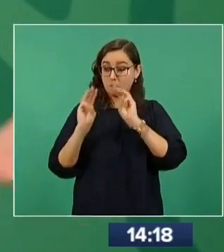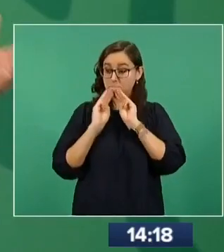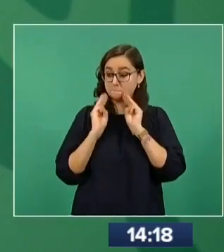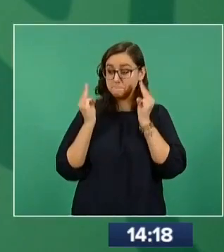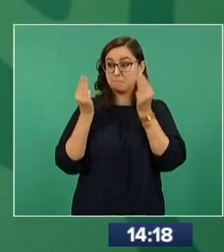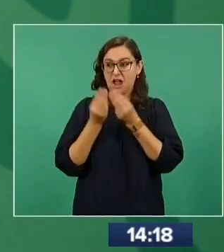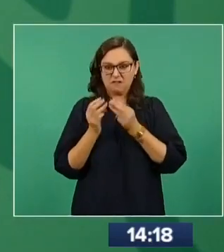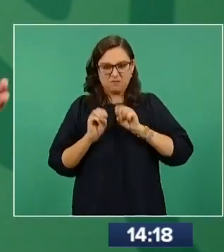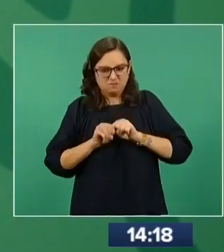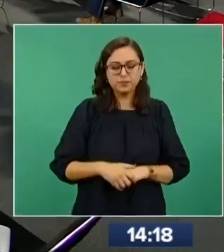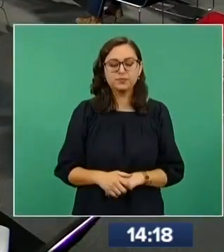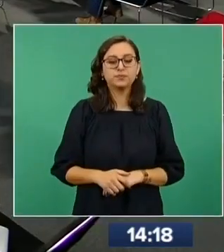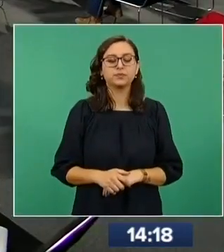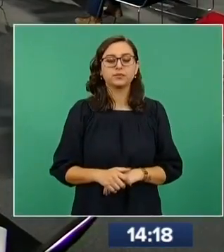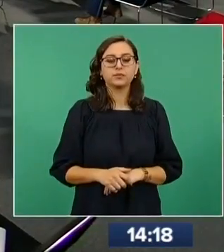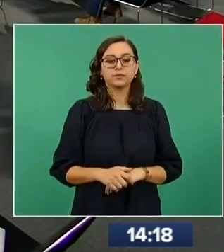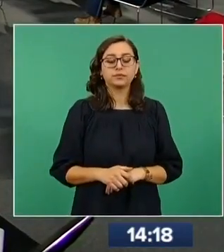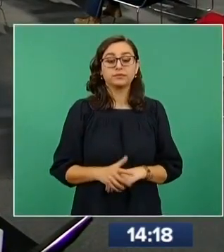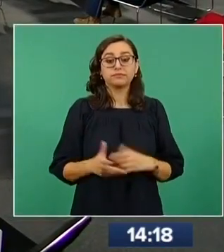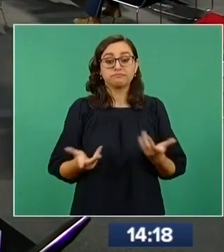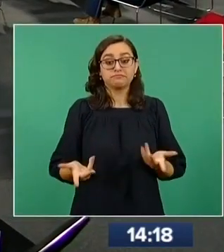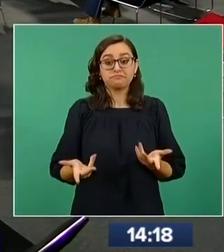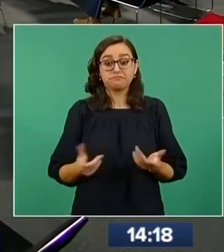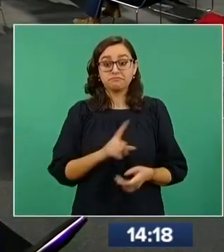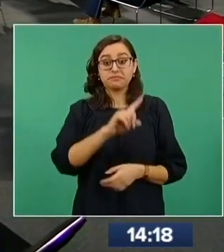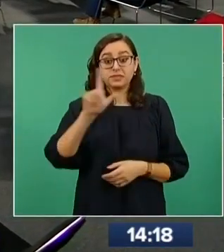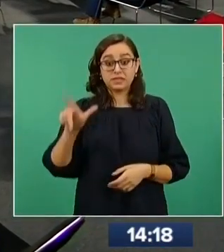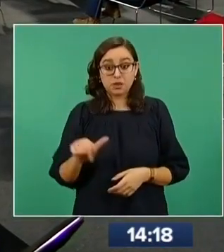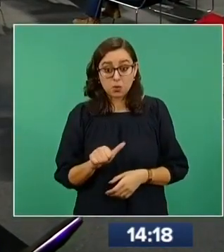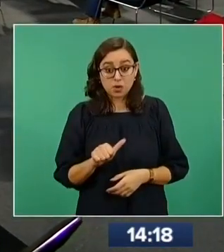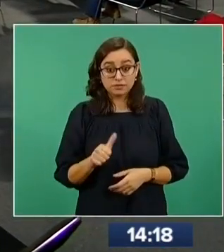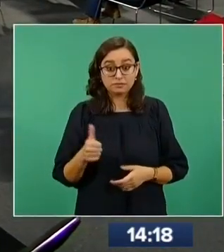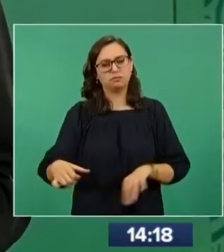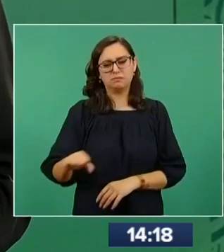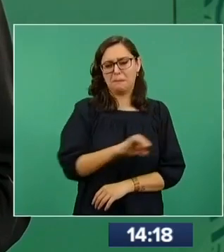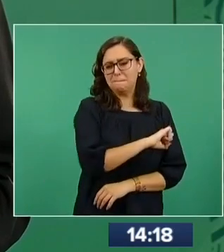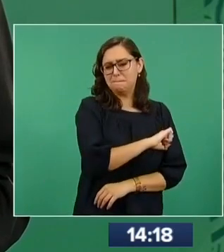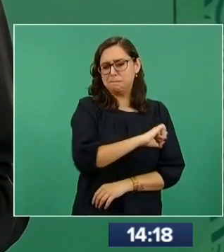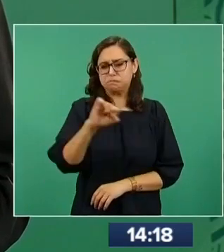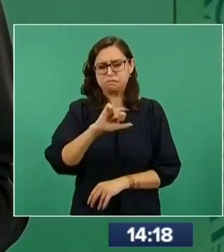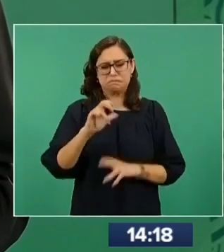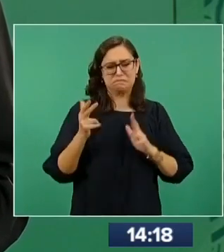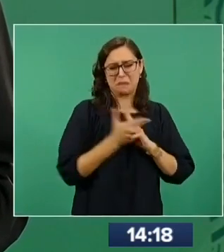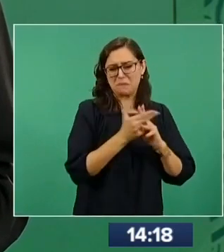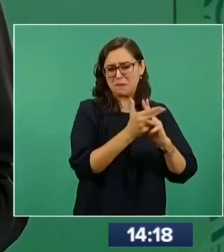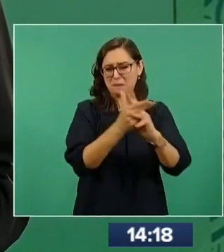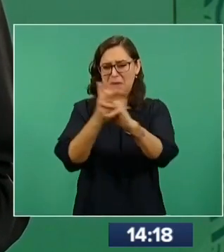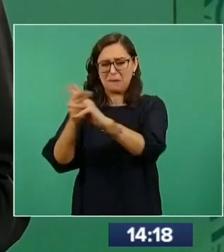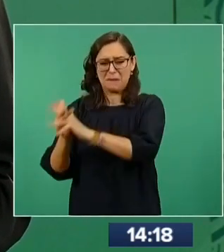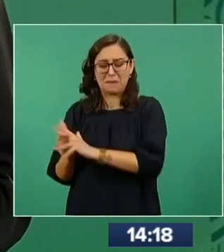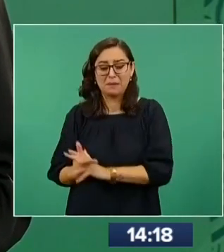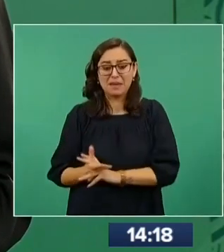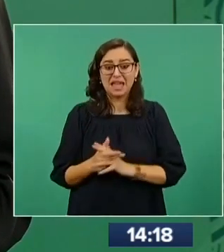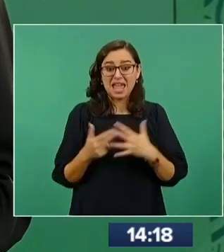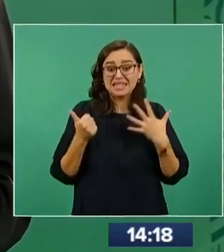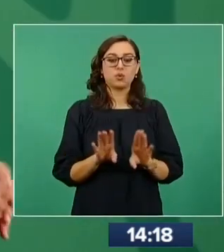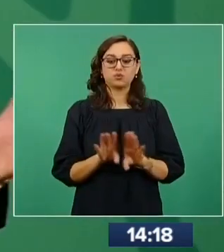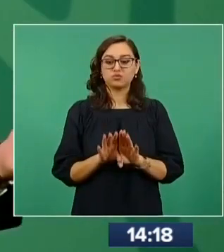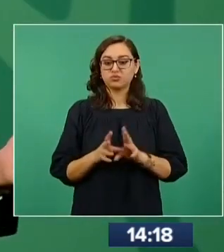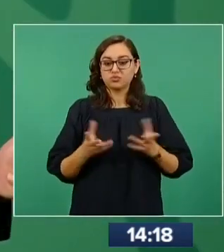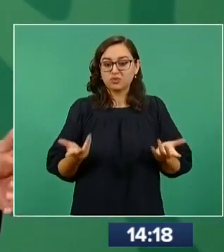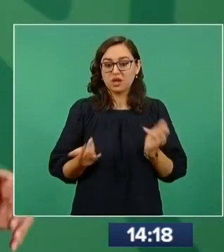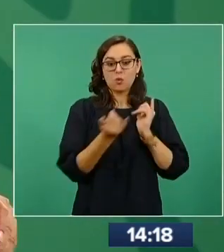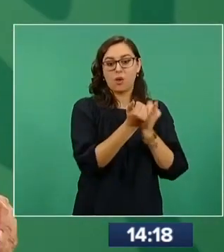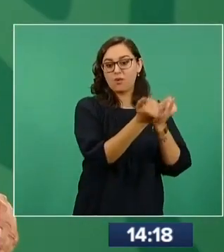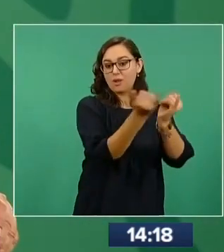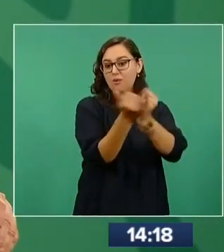Ya lo escuchaban, ¿no? Ya lo escuchaban ahí, así negó el presidente López Obrador, que haya corrupción en el país. Esto luego de darse a conocer